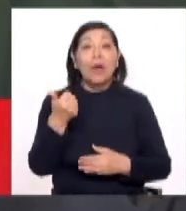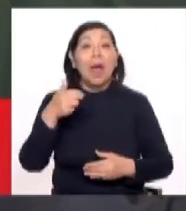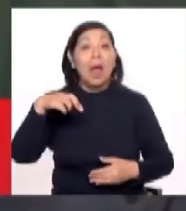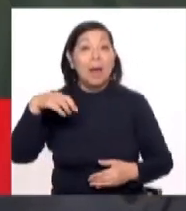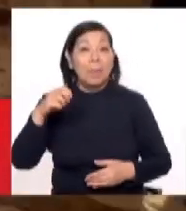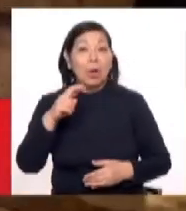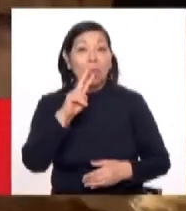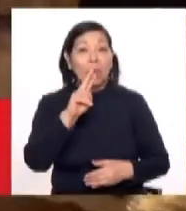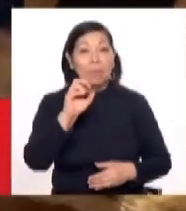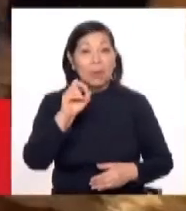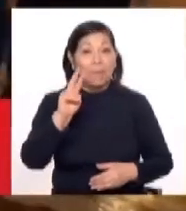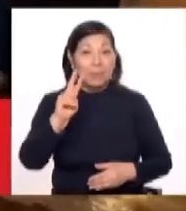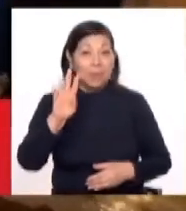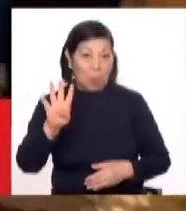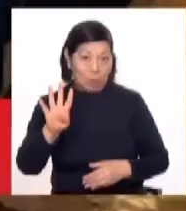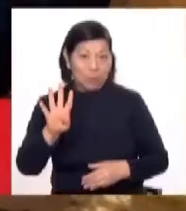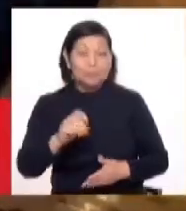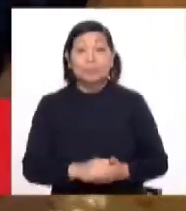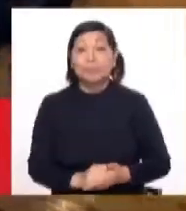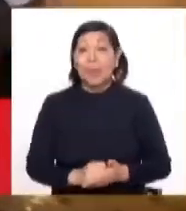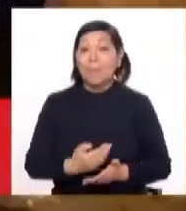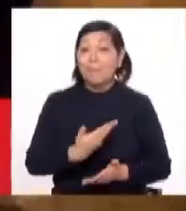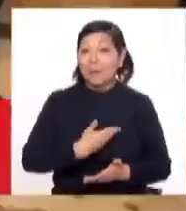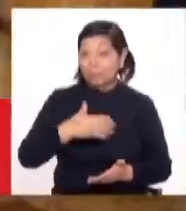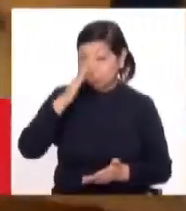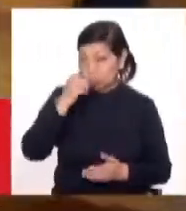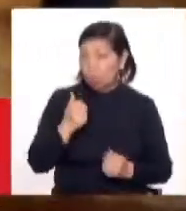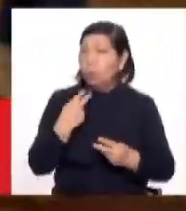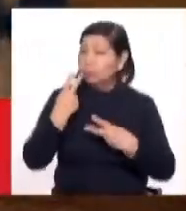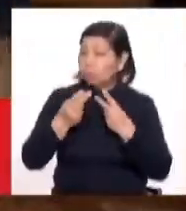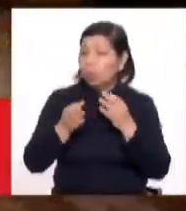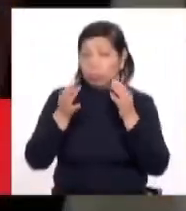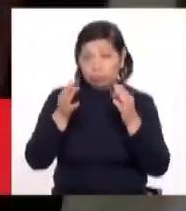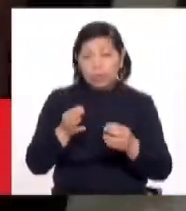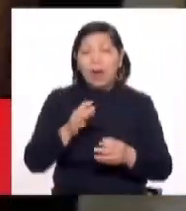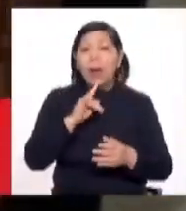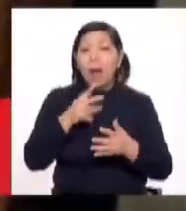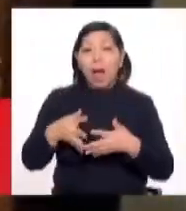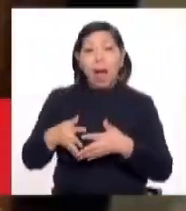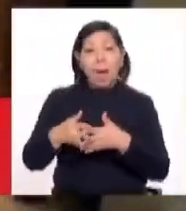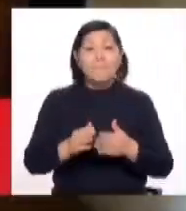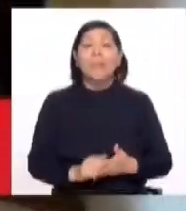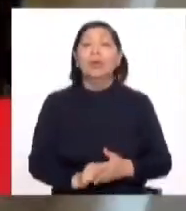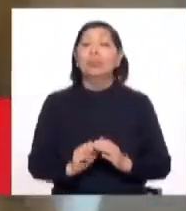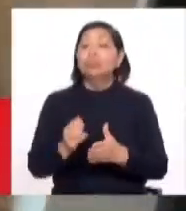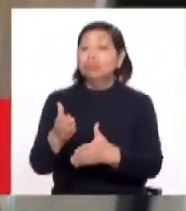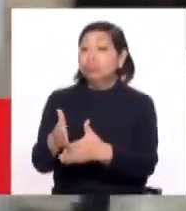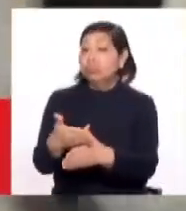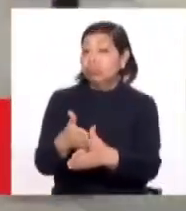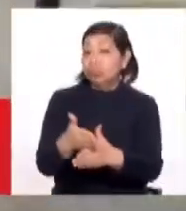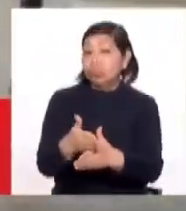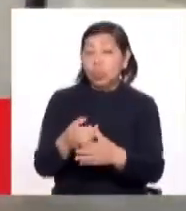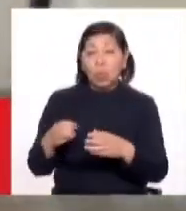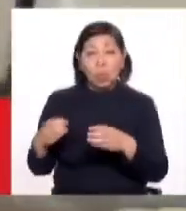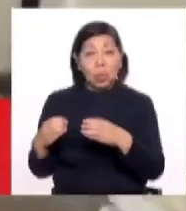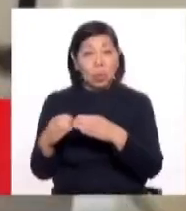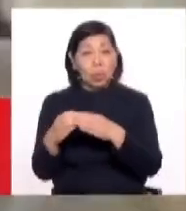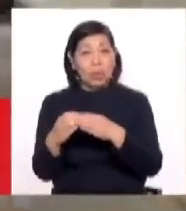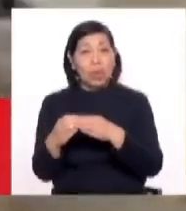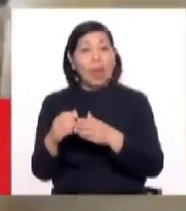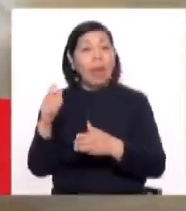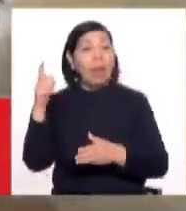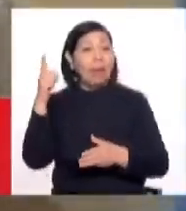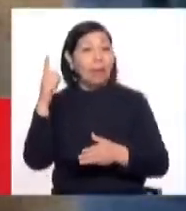en 2024 boluarte segarra cumple una visita oficial en Estados Unidos para participar en la Cumbre inaugural de